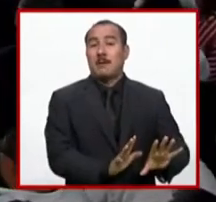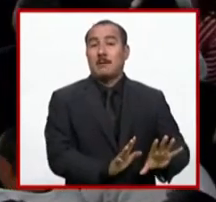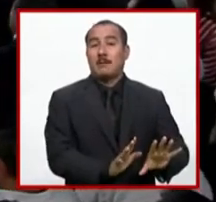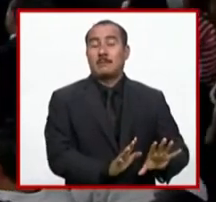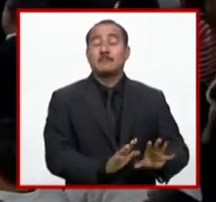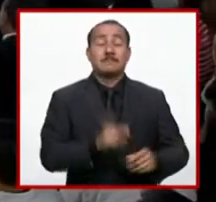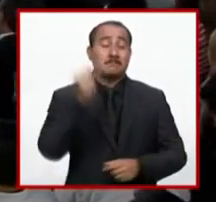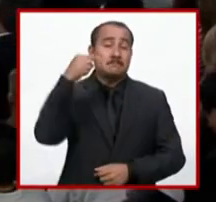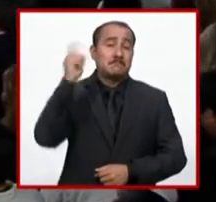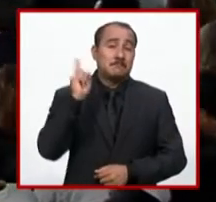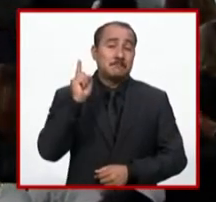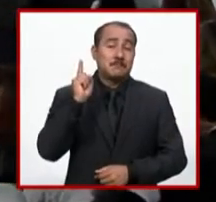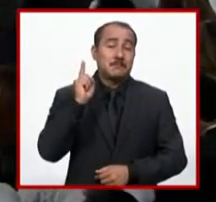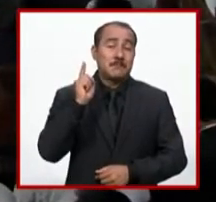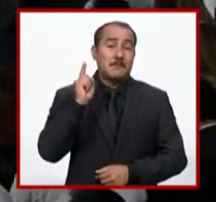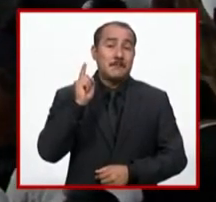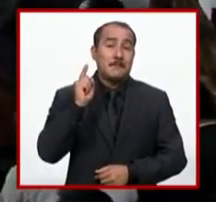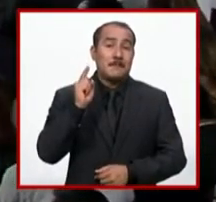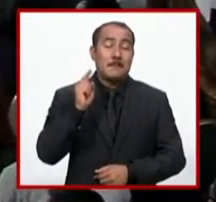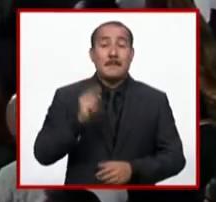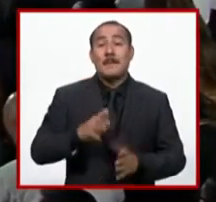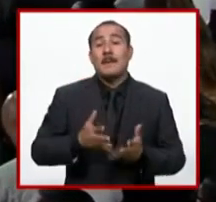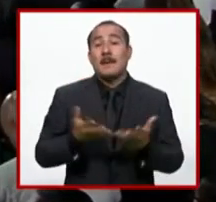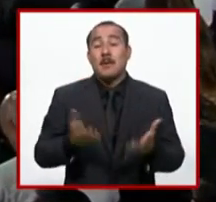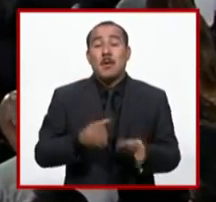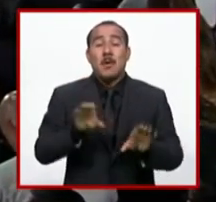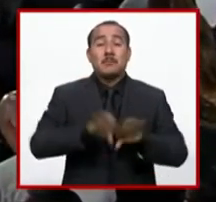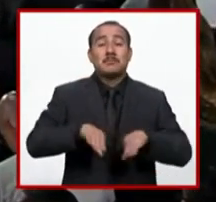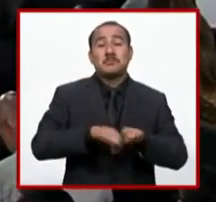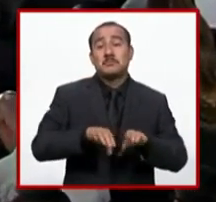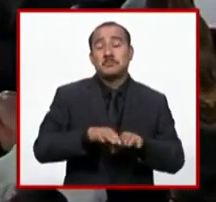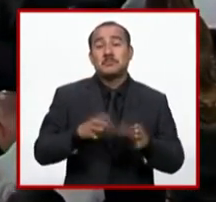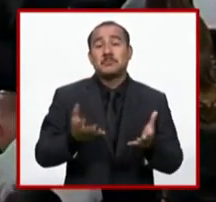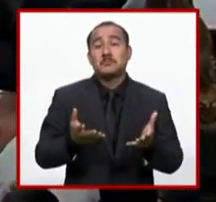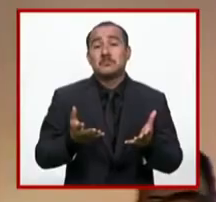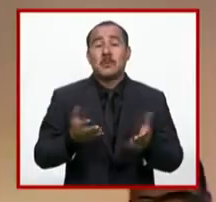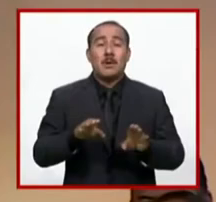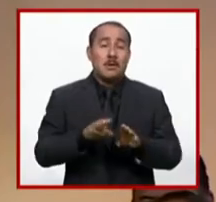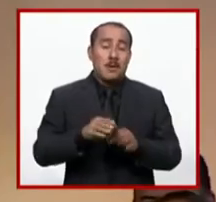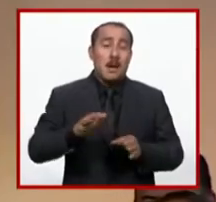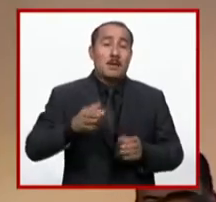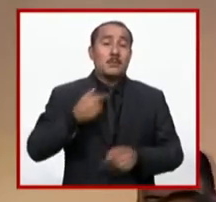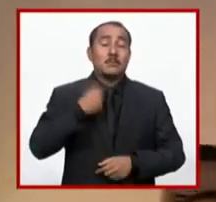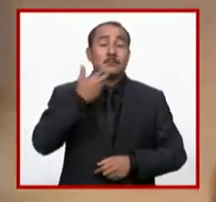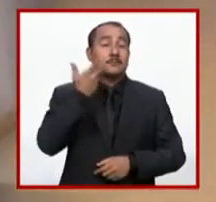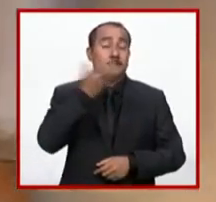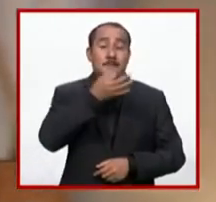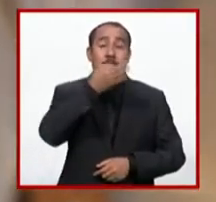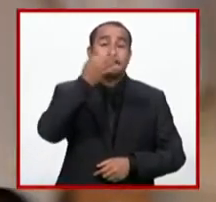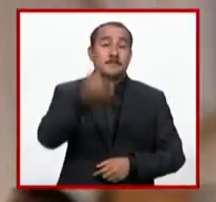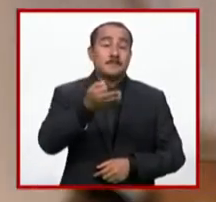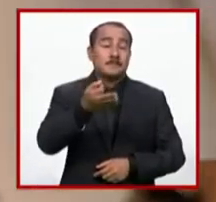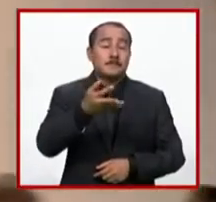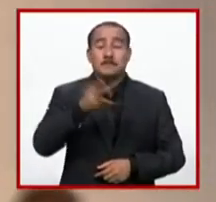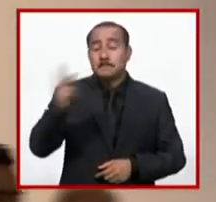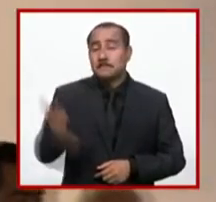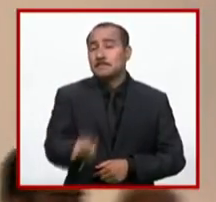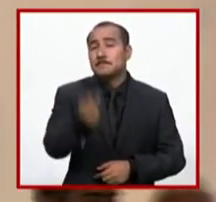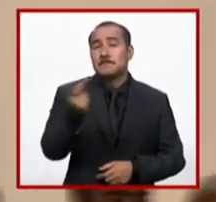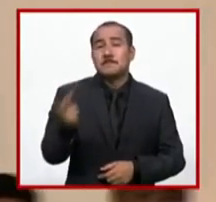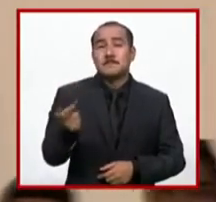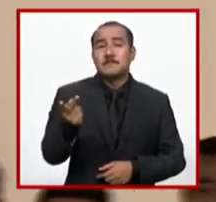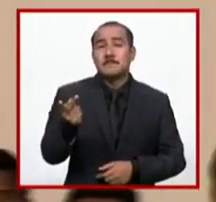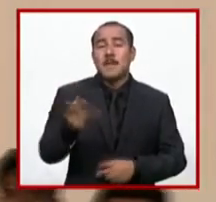aplazar la digitalización de los documentos. Hoy a todos mis amigos del sector privado, yo les preguntaría,